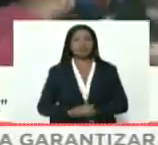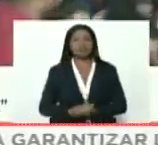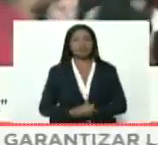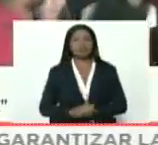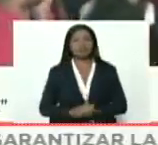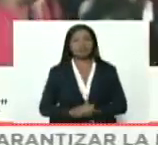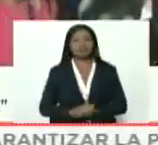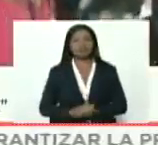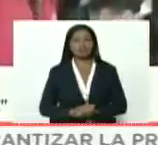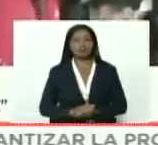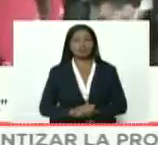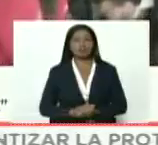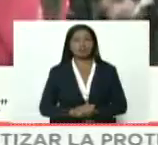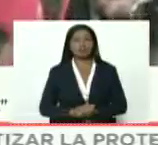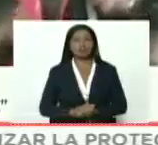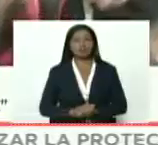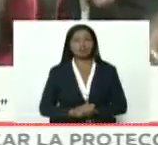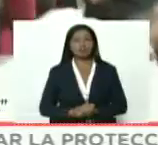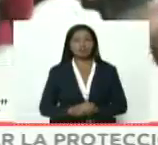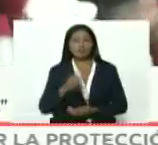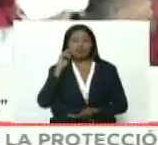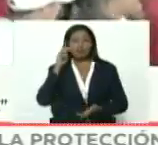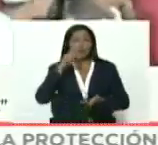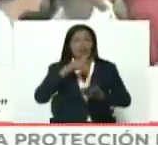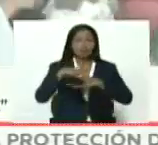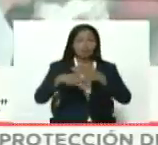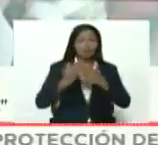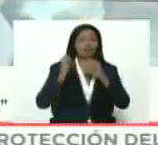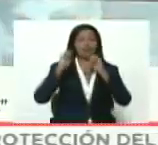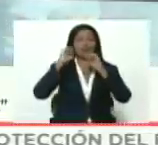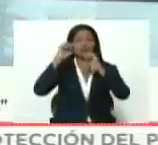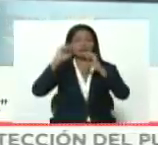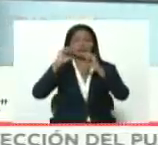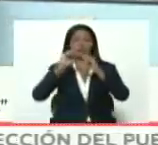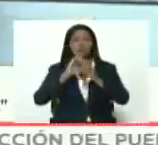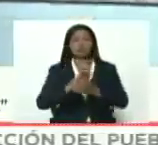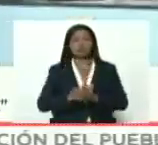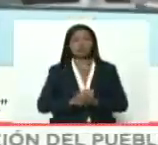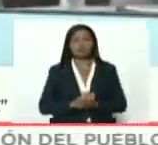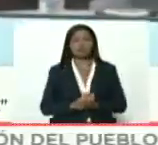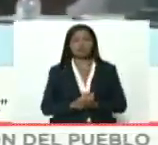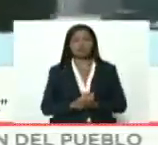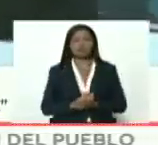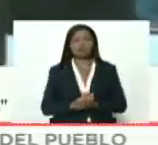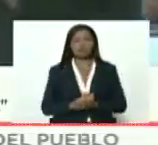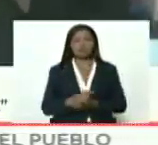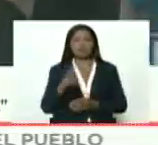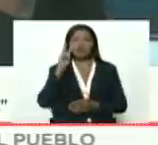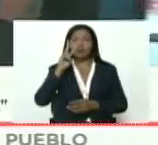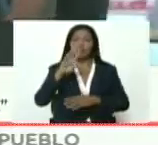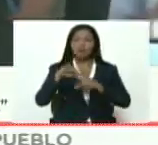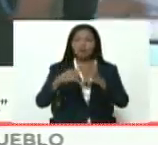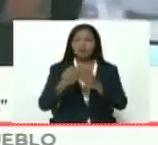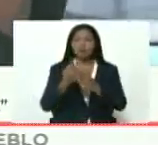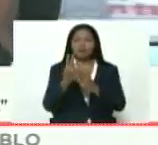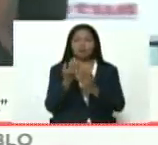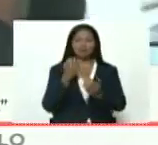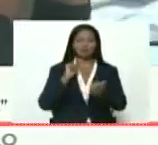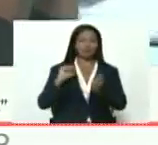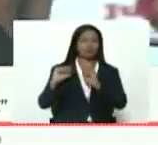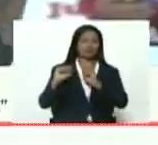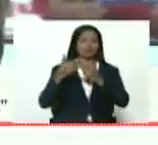acabarnos. Y que ha curado su presencia hasta lograrlo. Bloqueándonos los ojos para